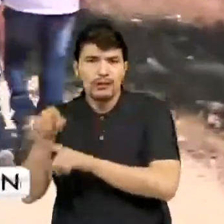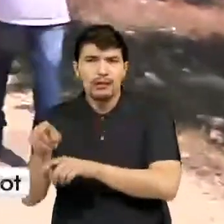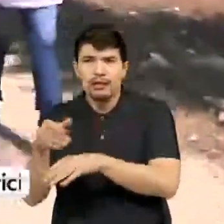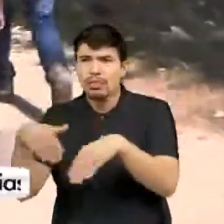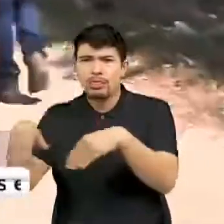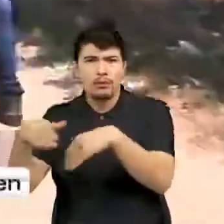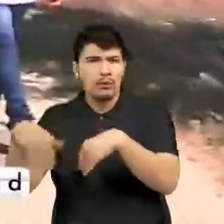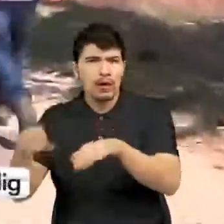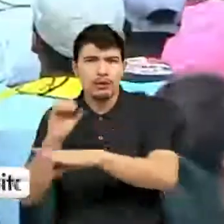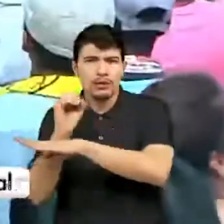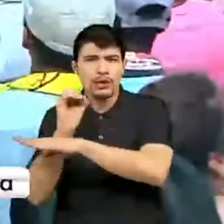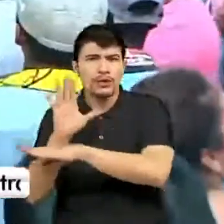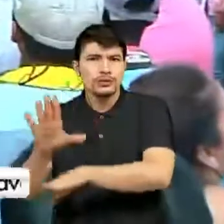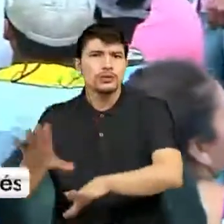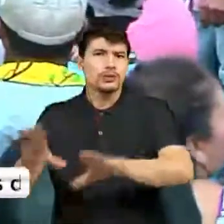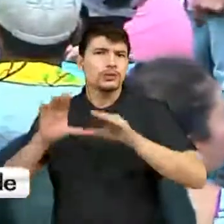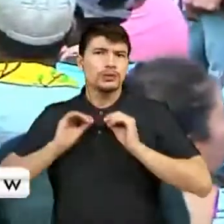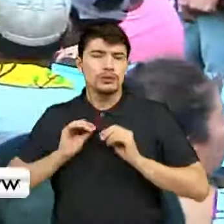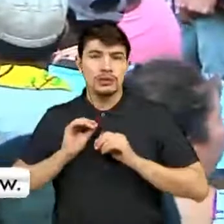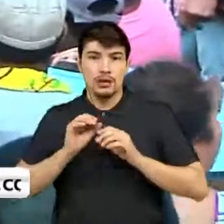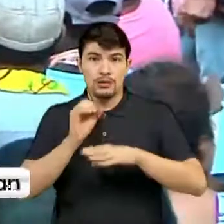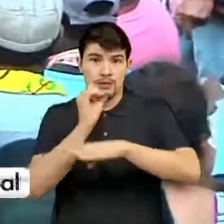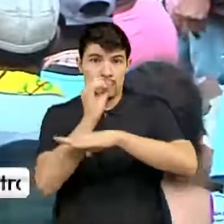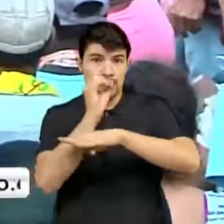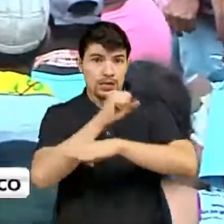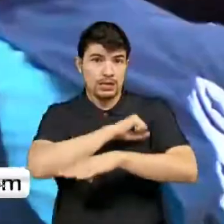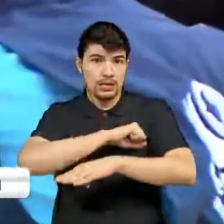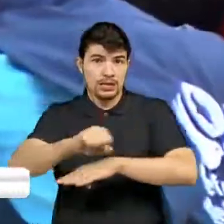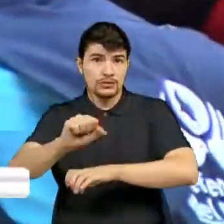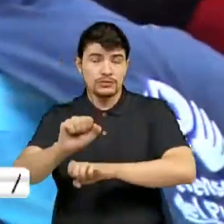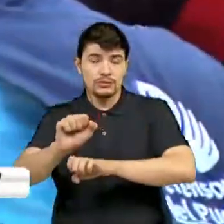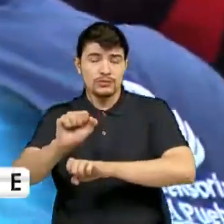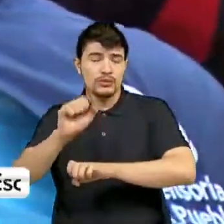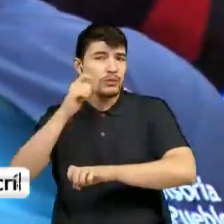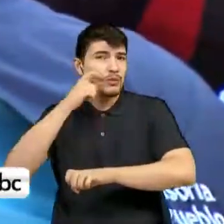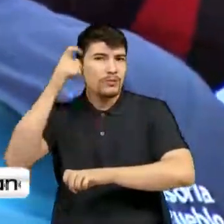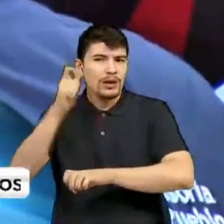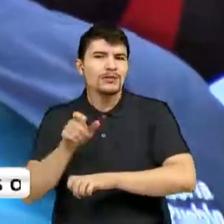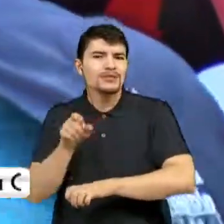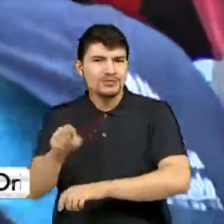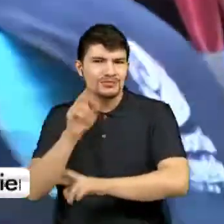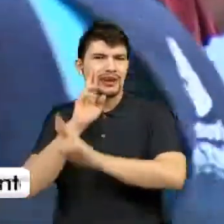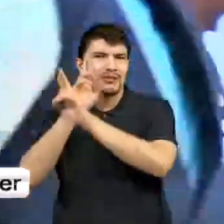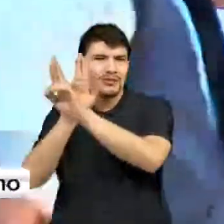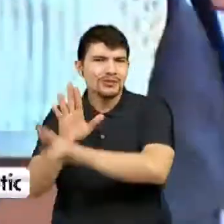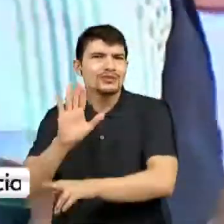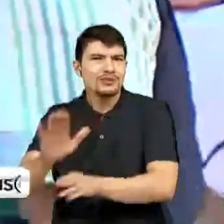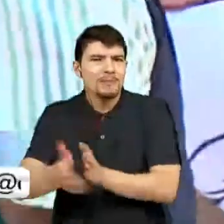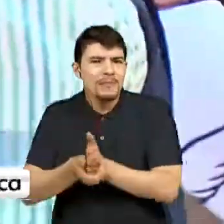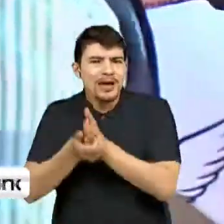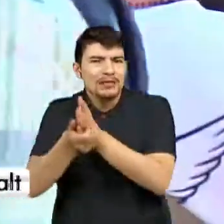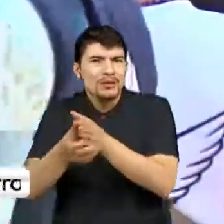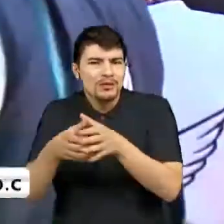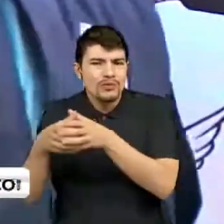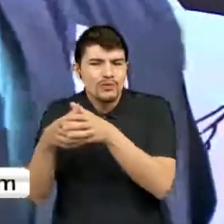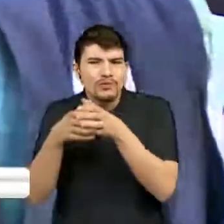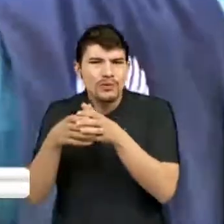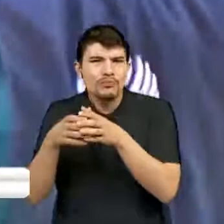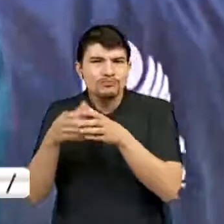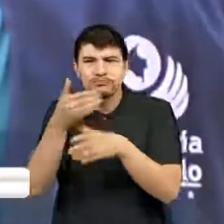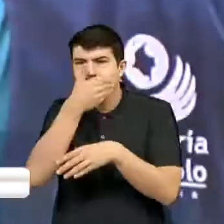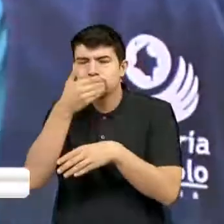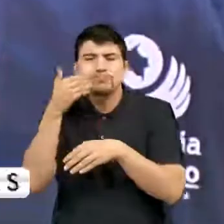que se lo haya atribuido las organizaciones de derechos humanos han reconocido que esta es una de las modalidades que están utilizando estos grupos para